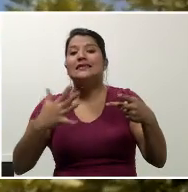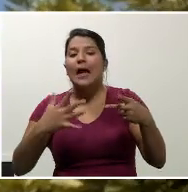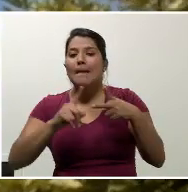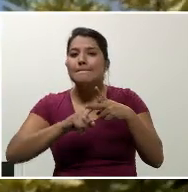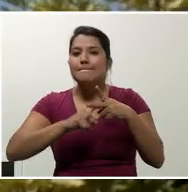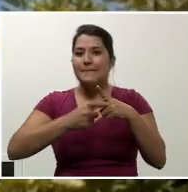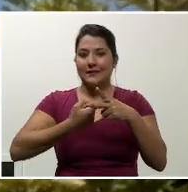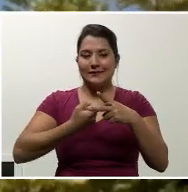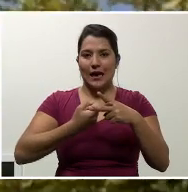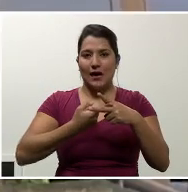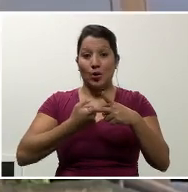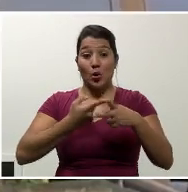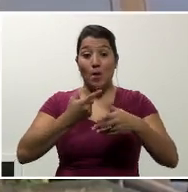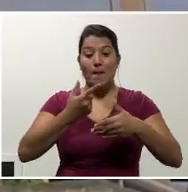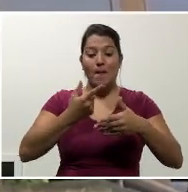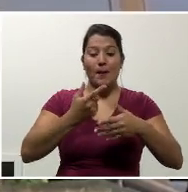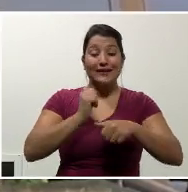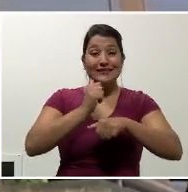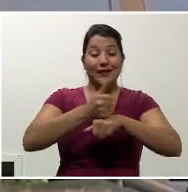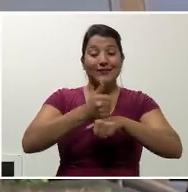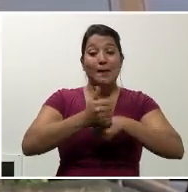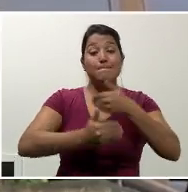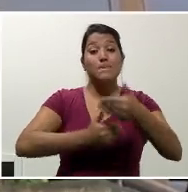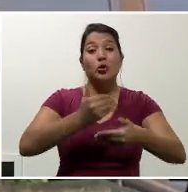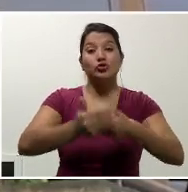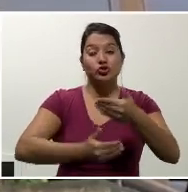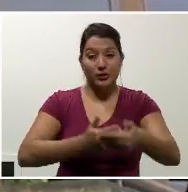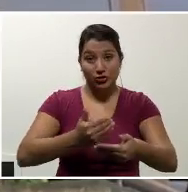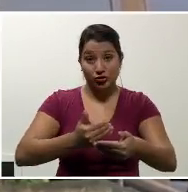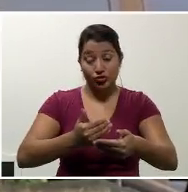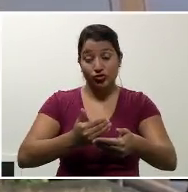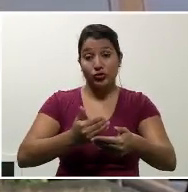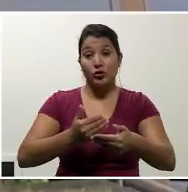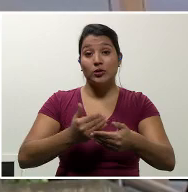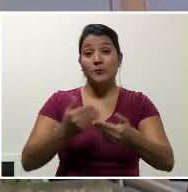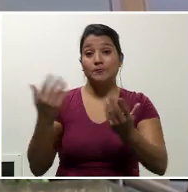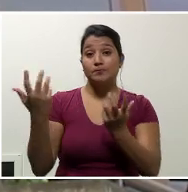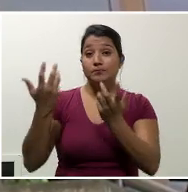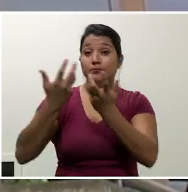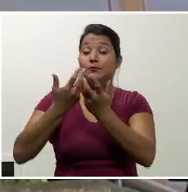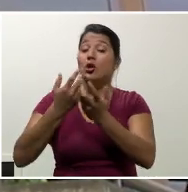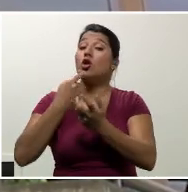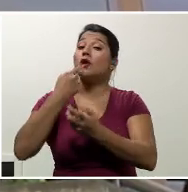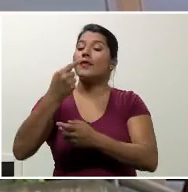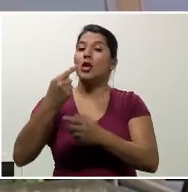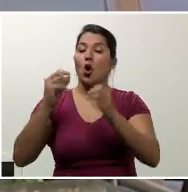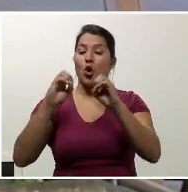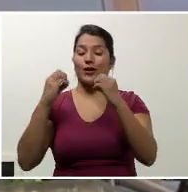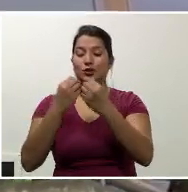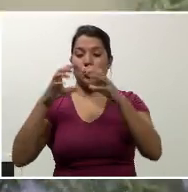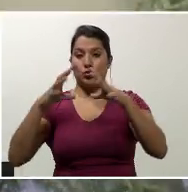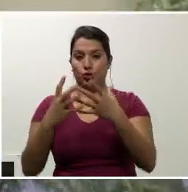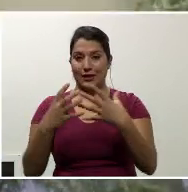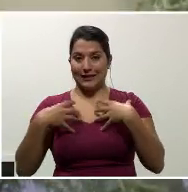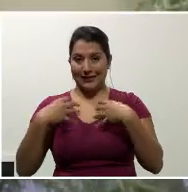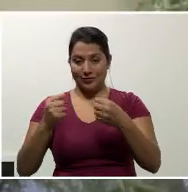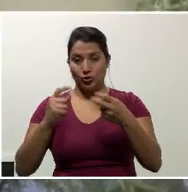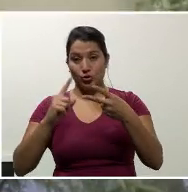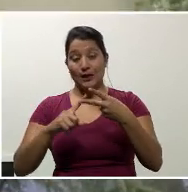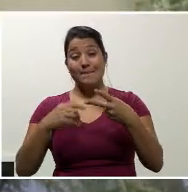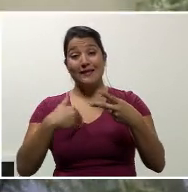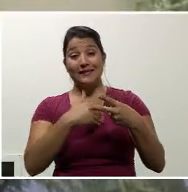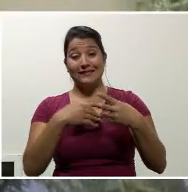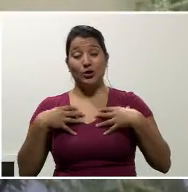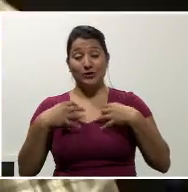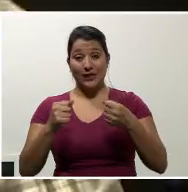comuna ante las recomendaciones de la Organización Mundial de la Salud, del Ministerio de Salud y de la Caja Costarricense del